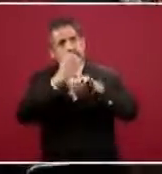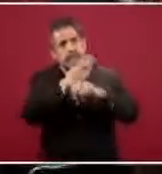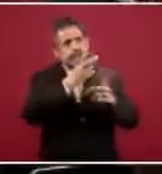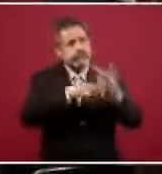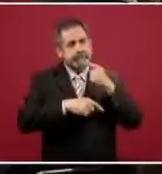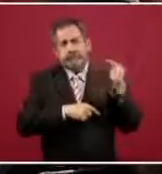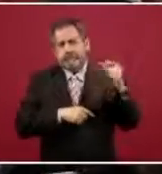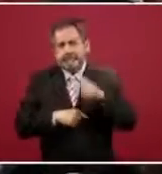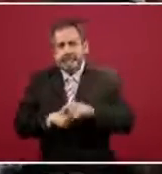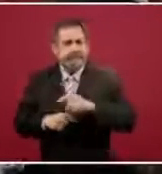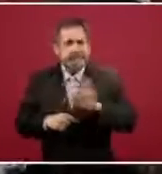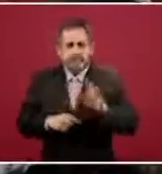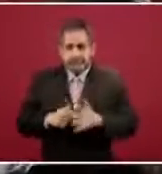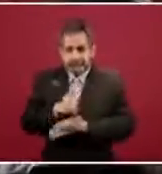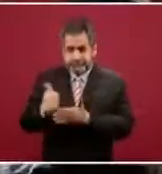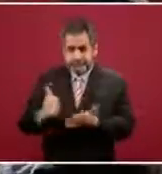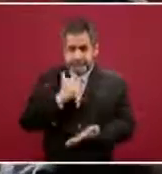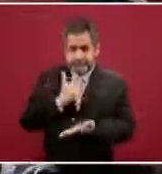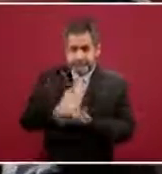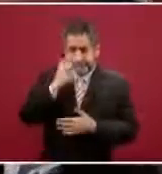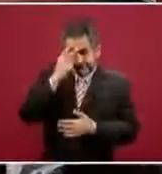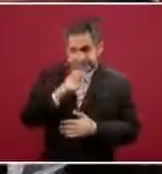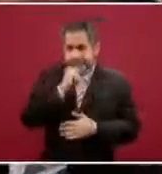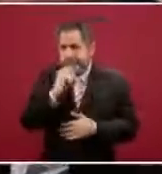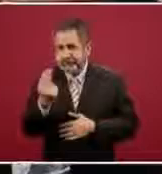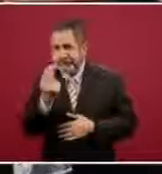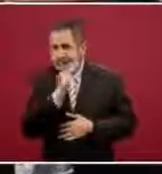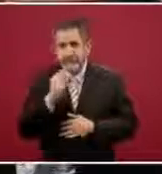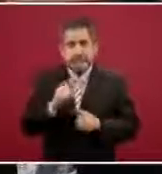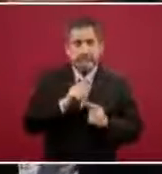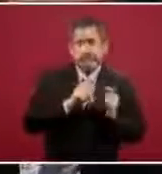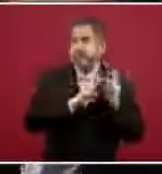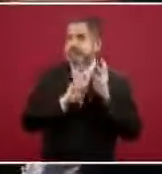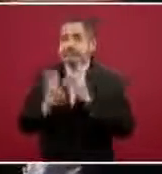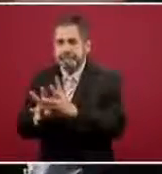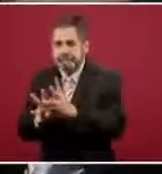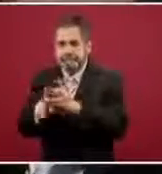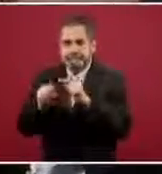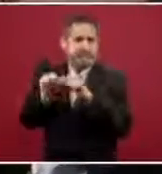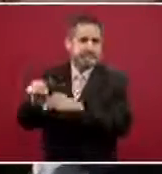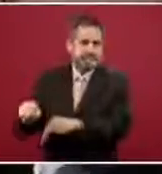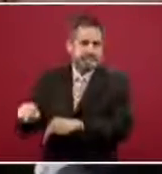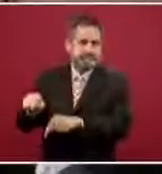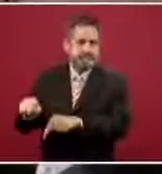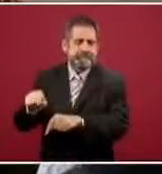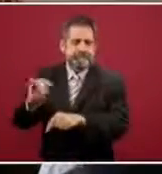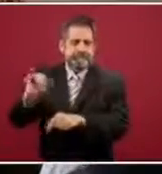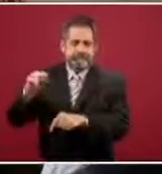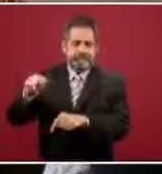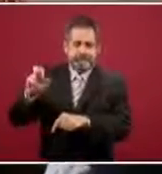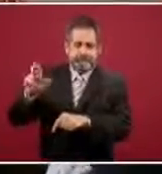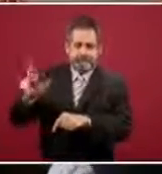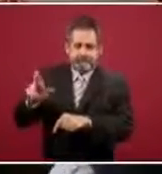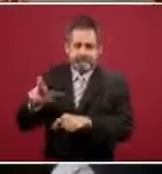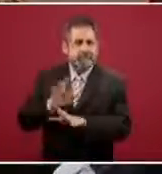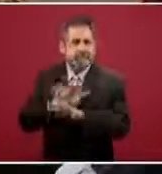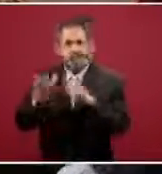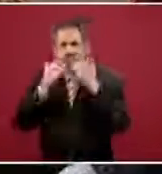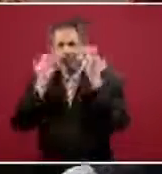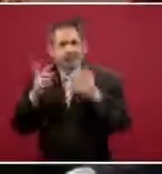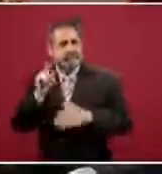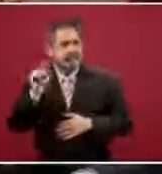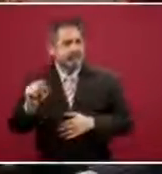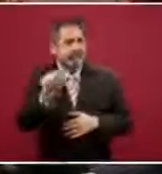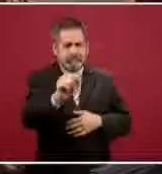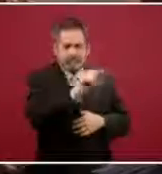trabajo venía acá pero quien vive en la ciudad no tiene que ir al instituto nacional de terceras respiratorias puede ir a cualquier unidad